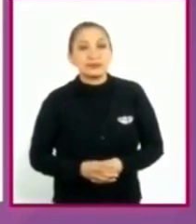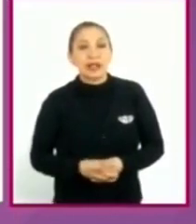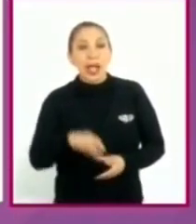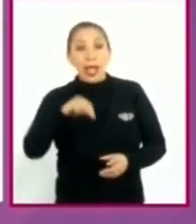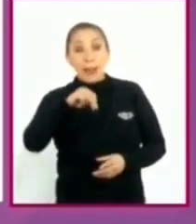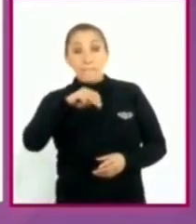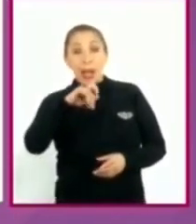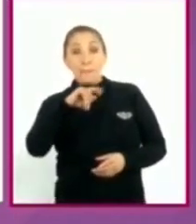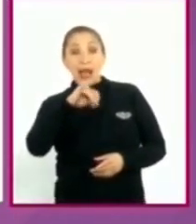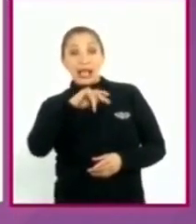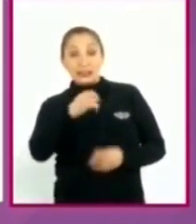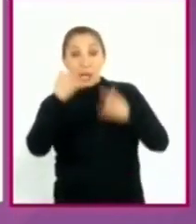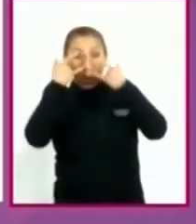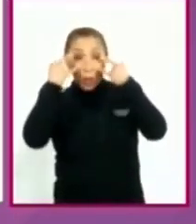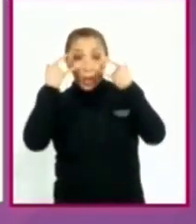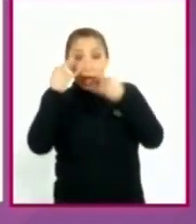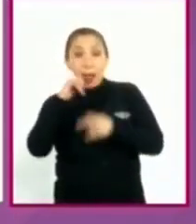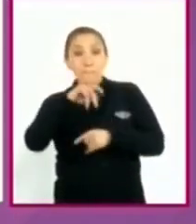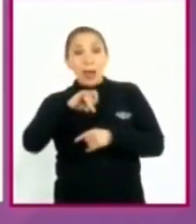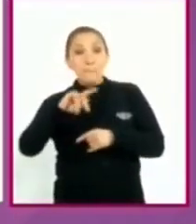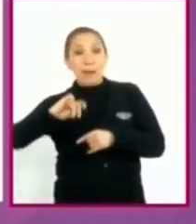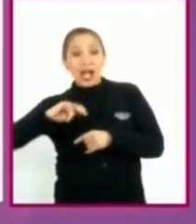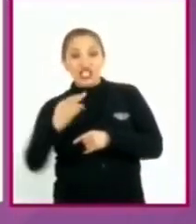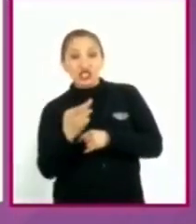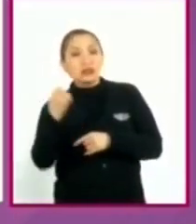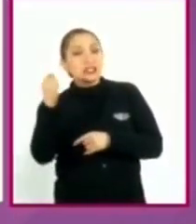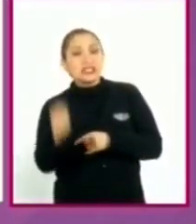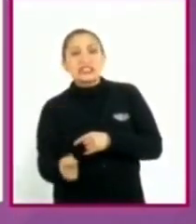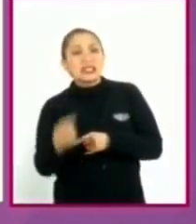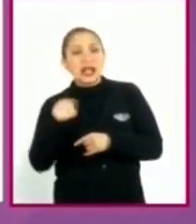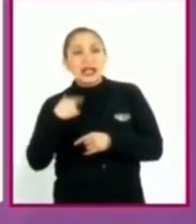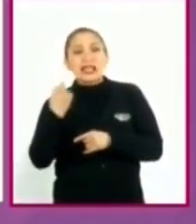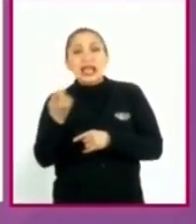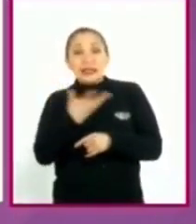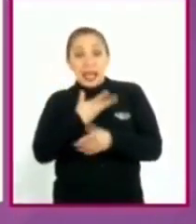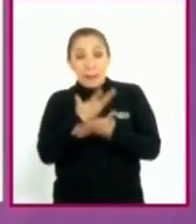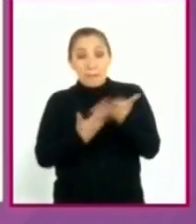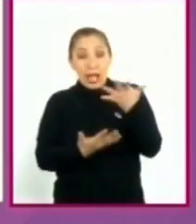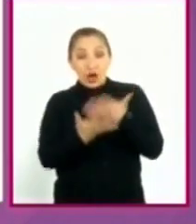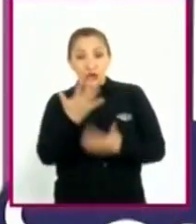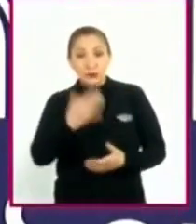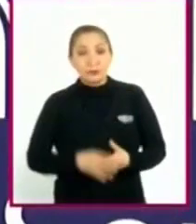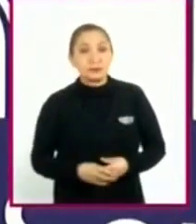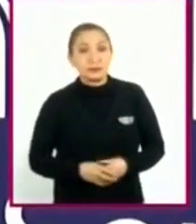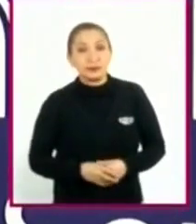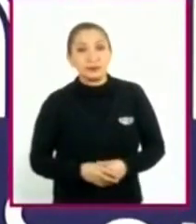Mapache. Proviene del náhuatl mapach, que significa que tiene manos.